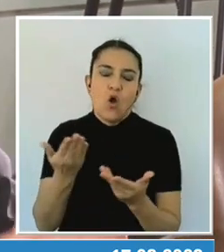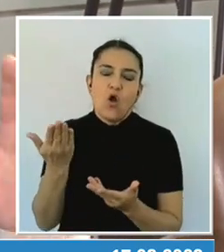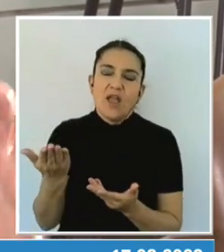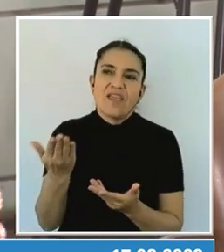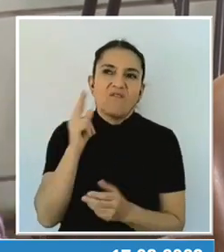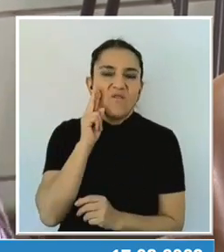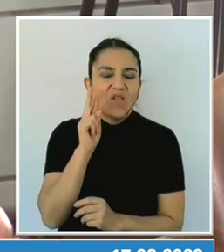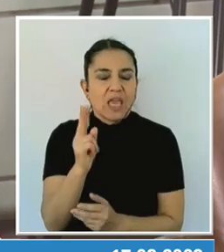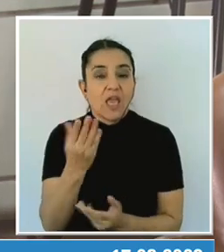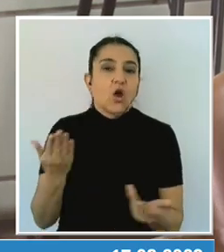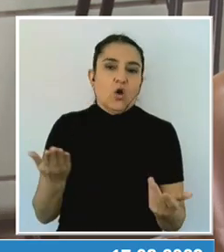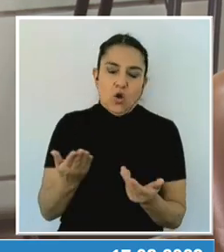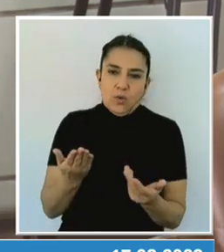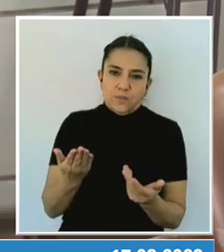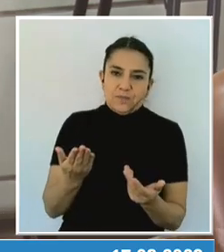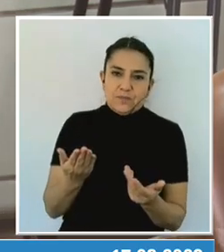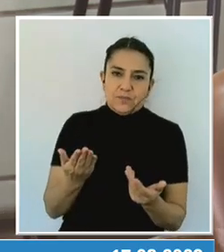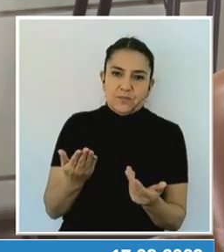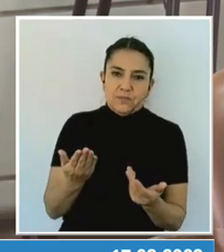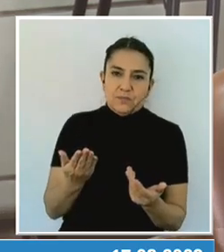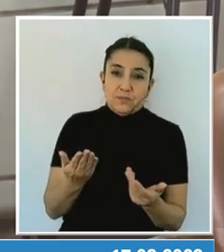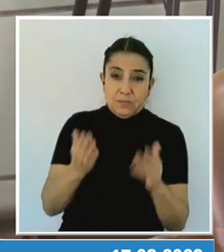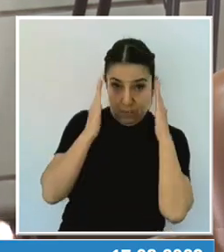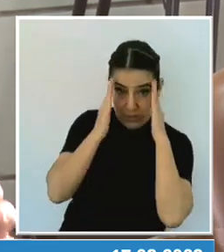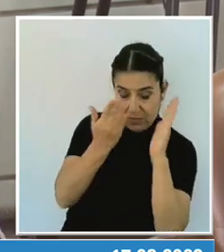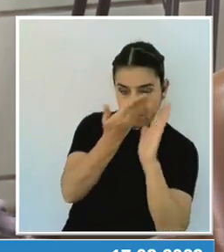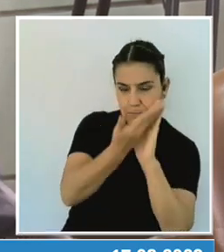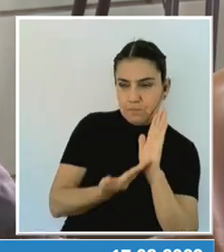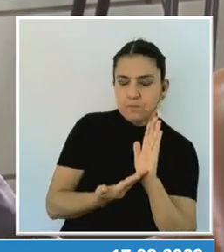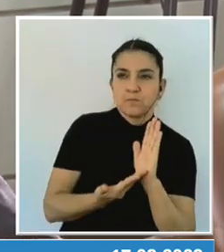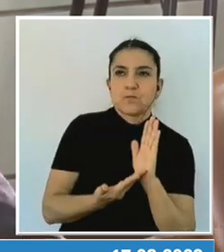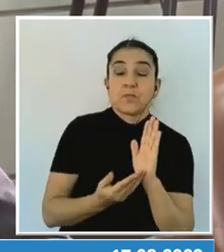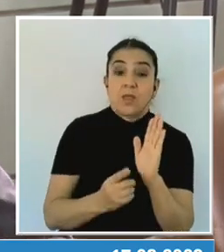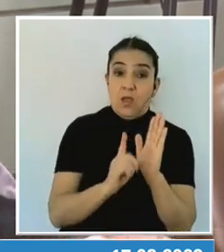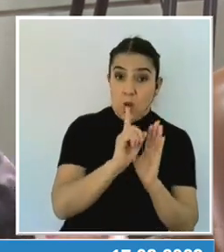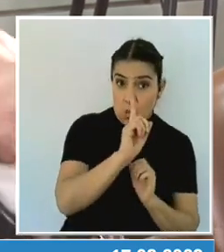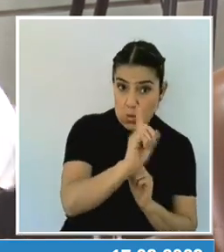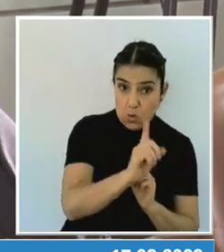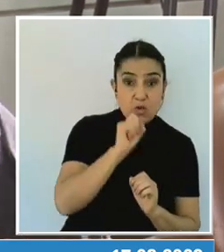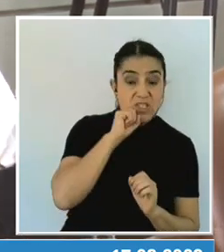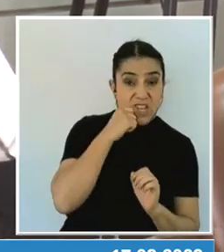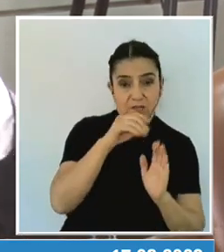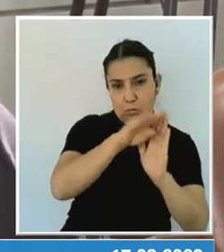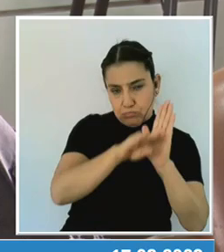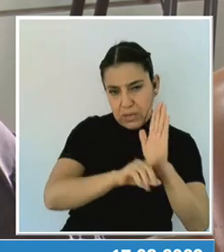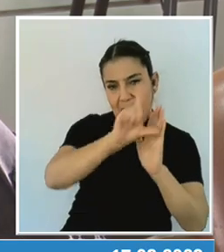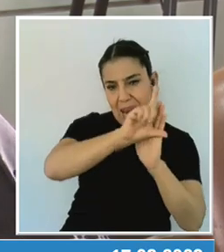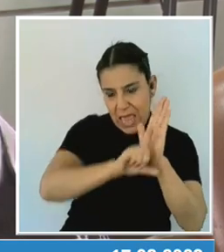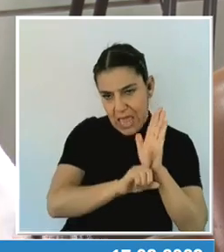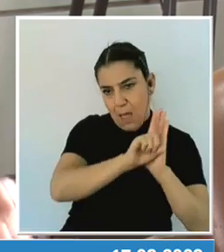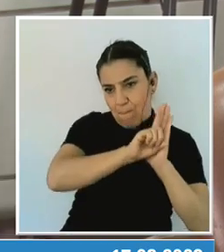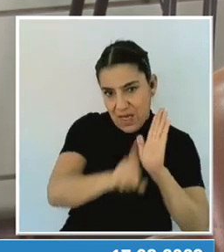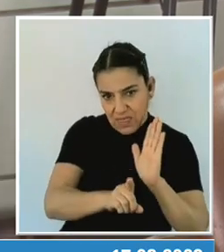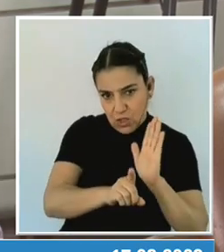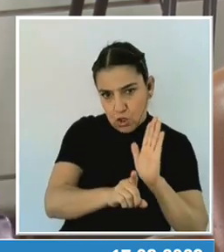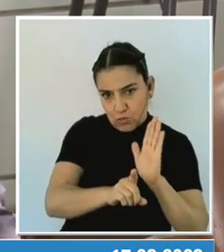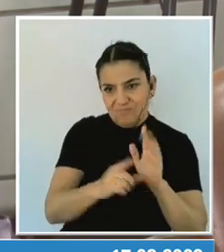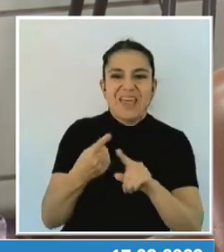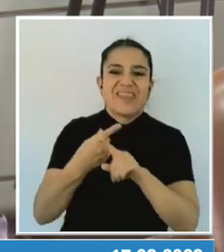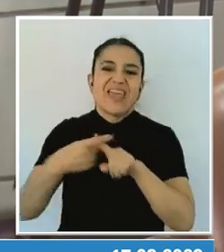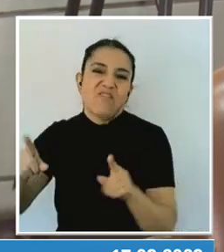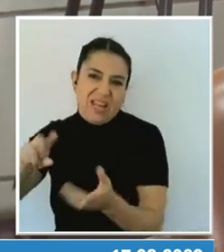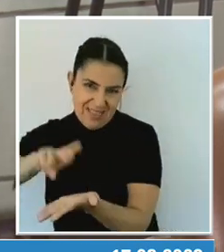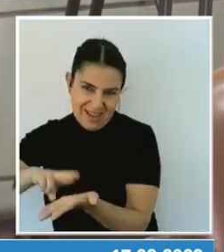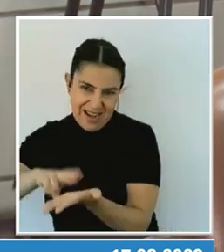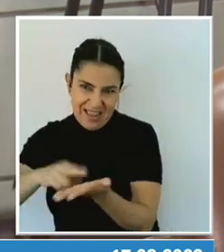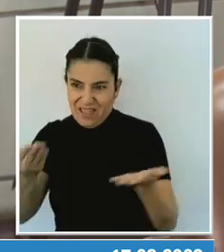bien, desde la siguiente perspectiva, ¿no? Una cosa es lo que son los mandatos, las leyes, y otra cosa es lo que es la realidad. Y todos sabemos